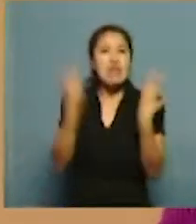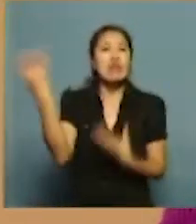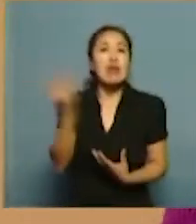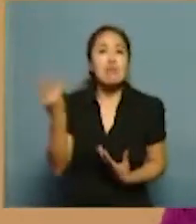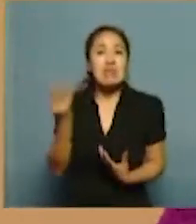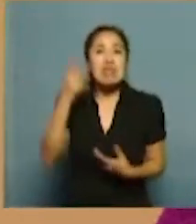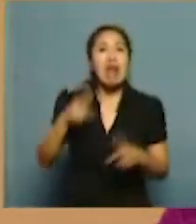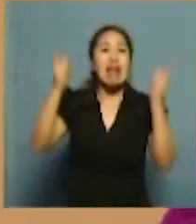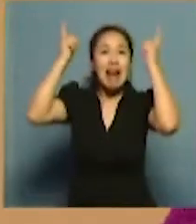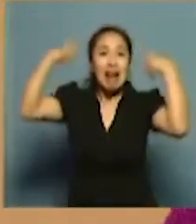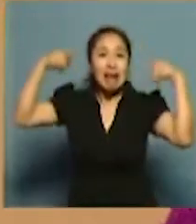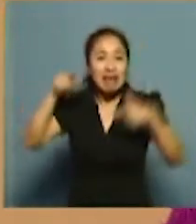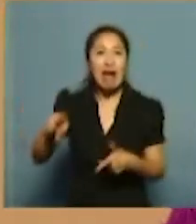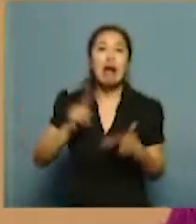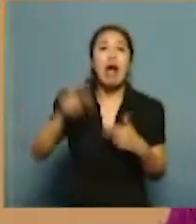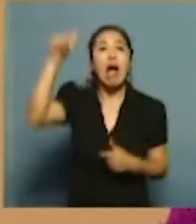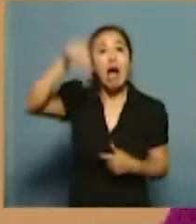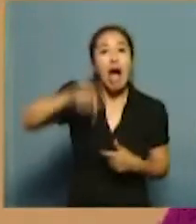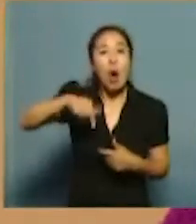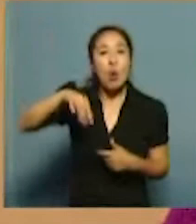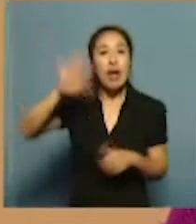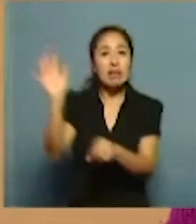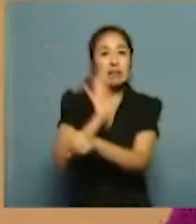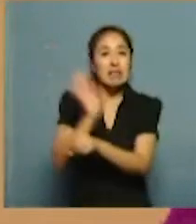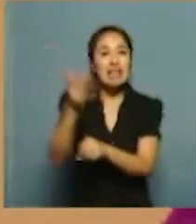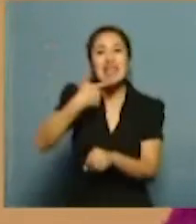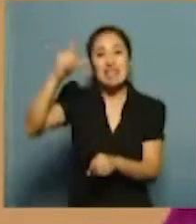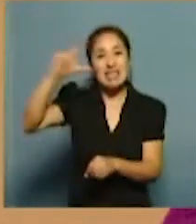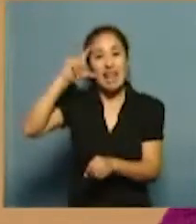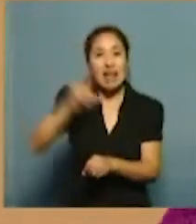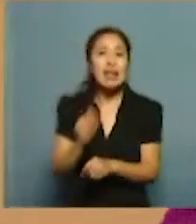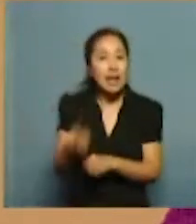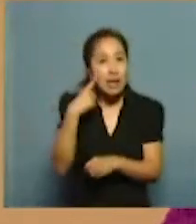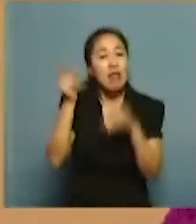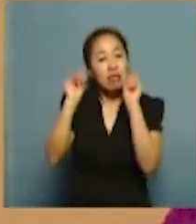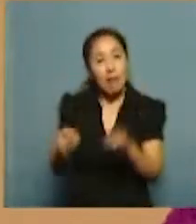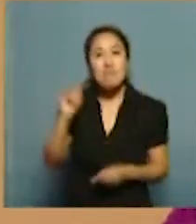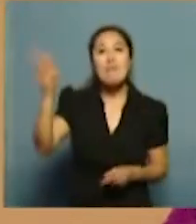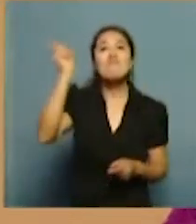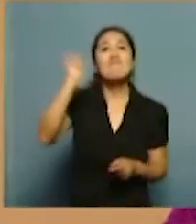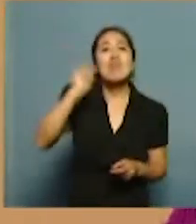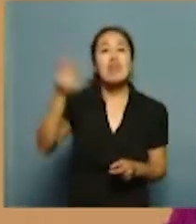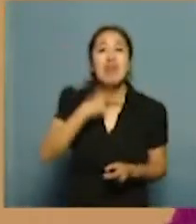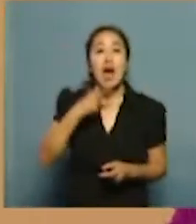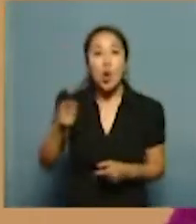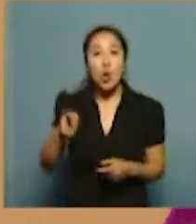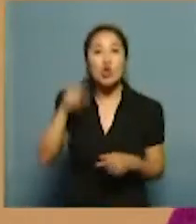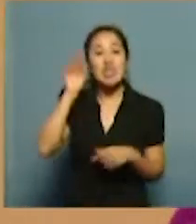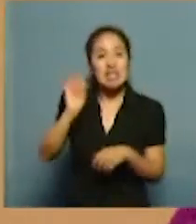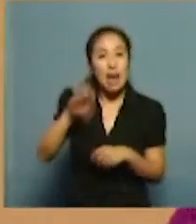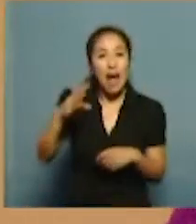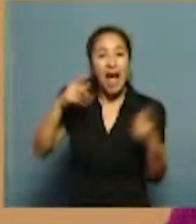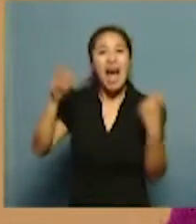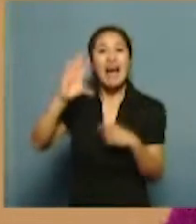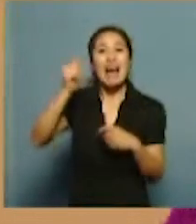a la quiaca ahora tenemos en el cine en el select teatro select en el mes de agosto el cajón con cuerda